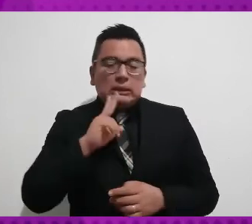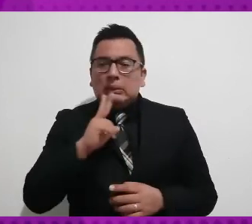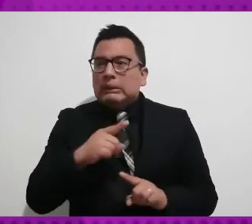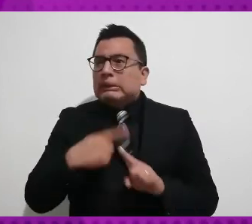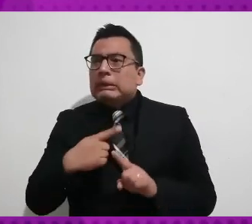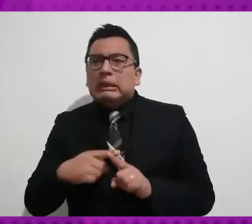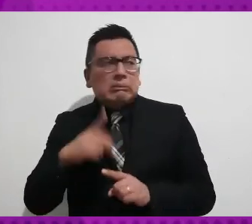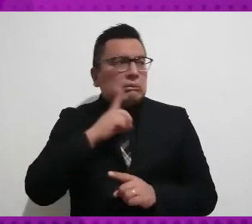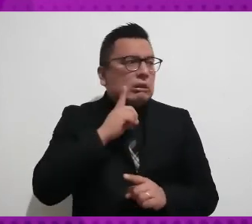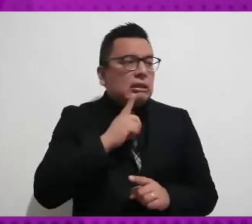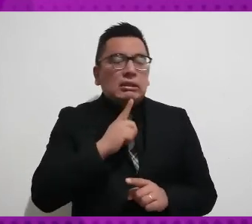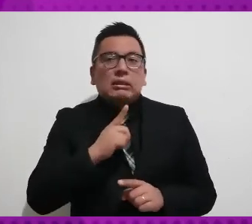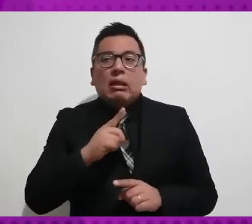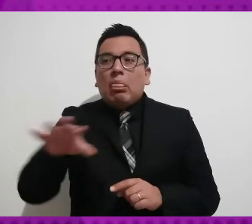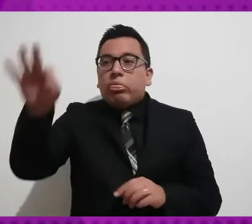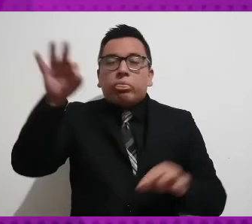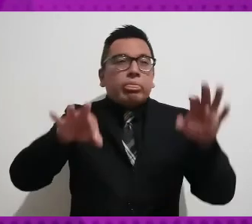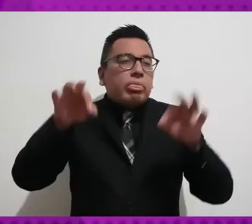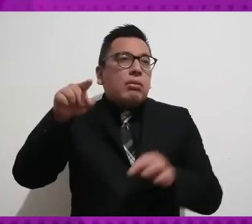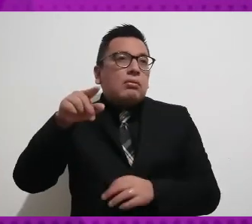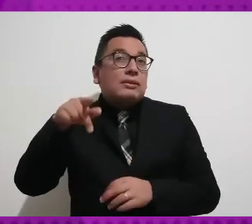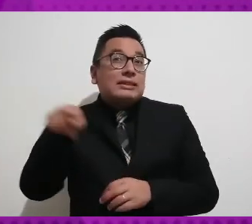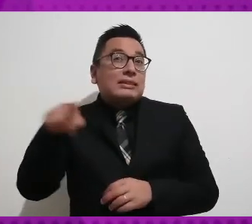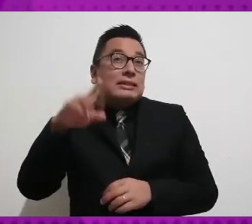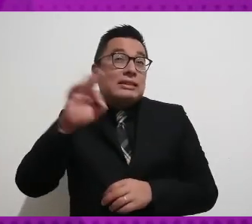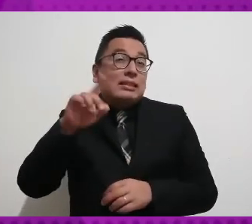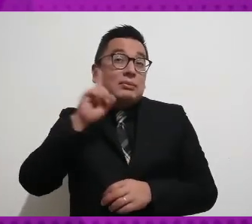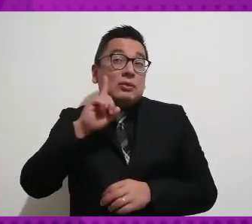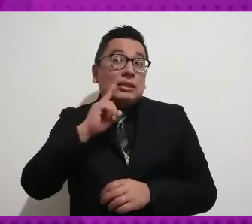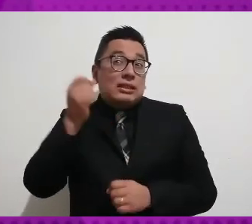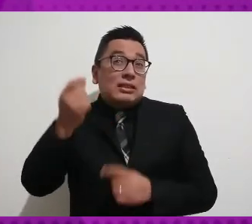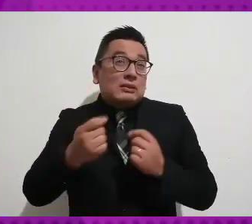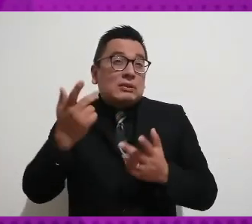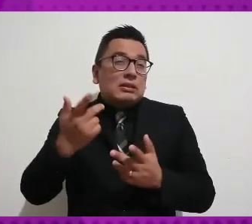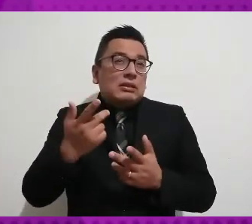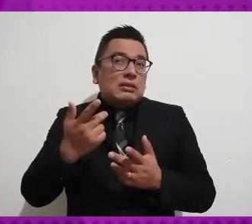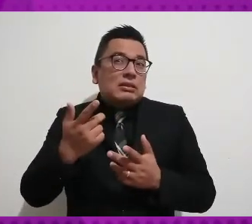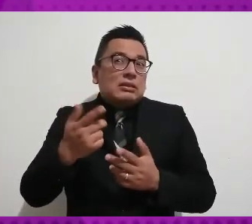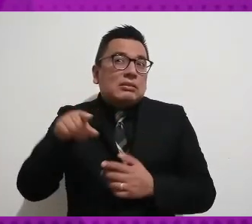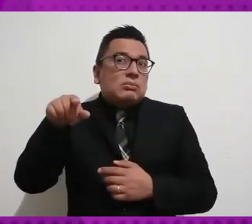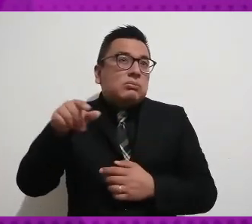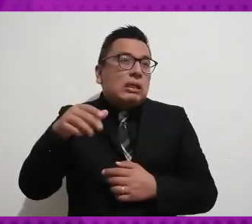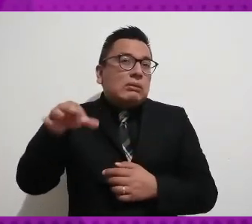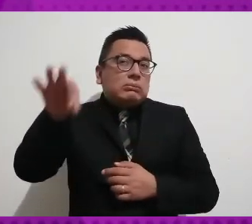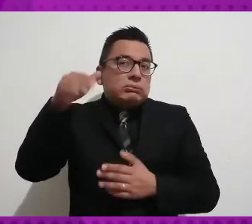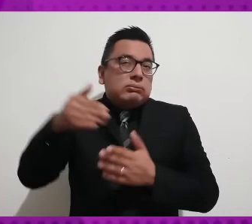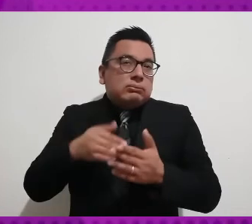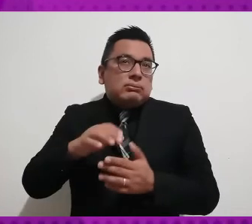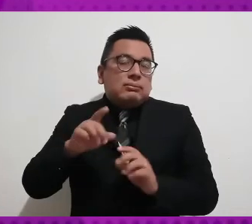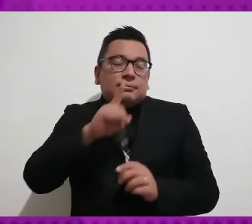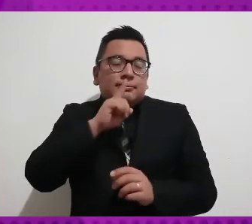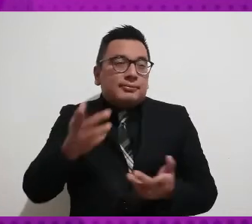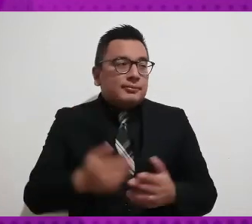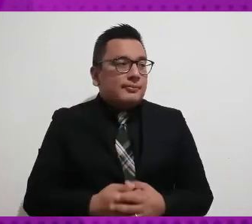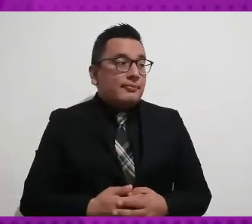buscan gente que a lo mejor no tiene capacidad. Entonces creo que sí debemos brindar capacidad y calidad en los candidatos. Bueno, pero además tienen presupuesto para